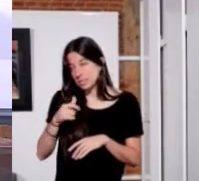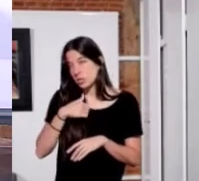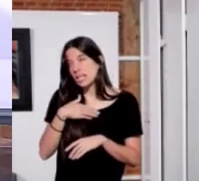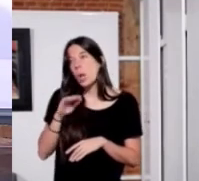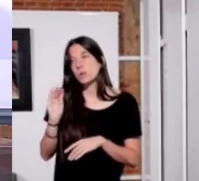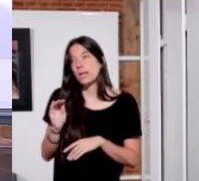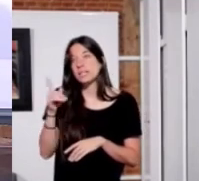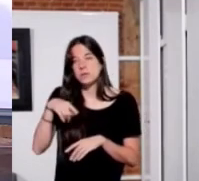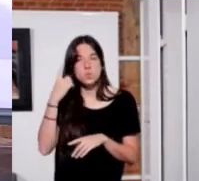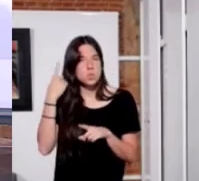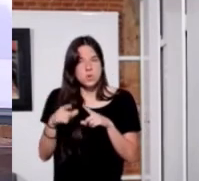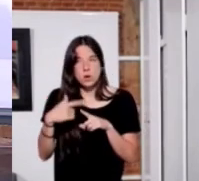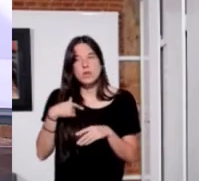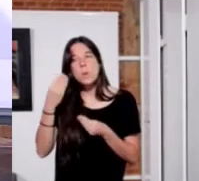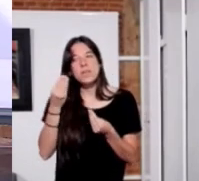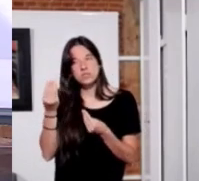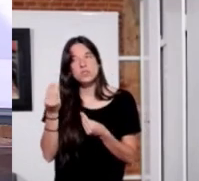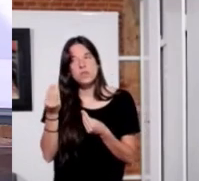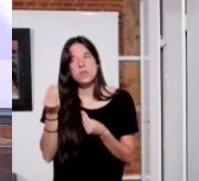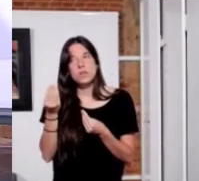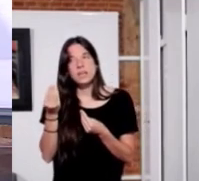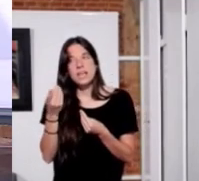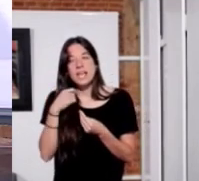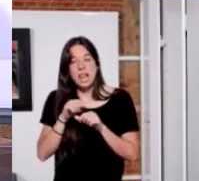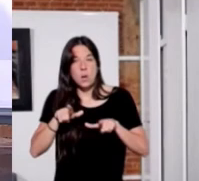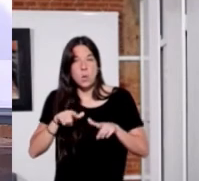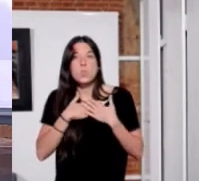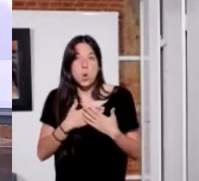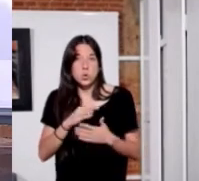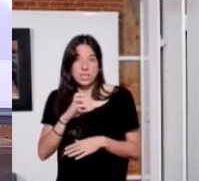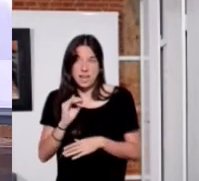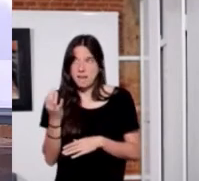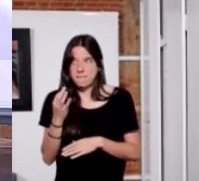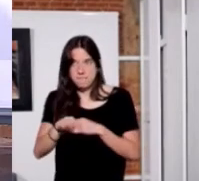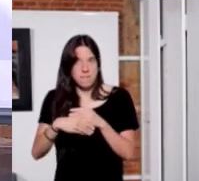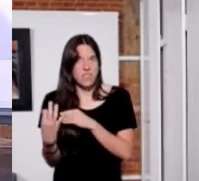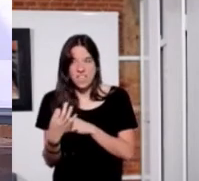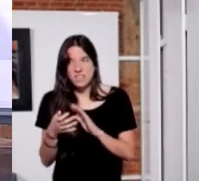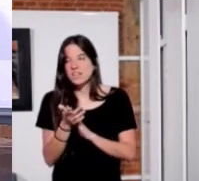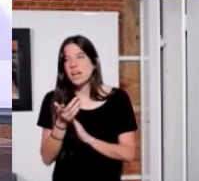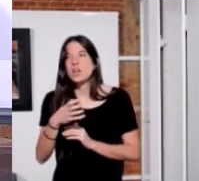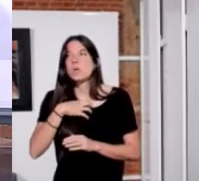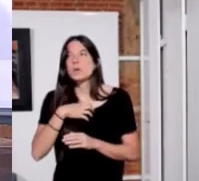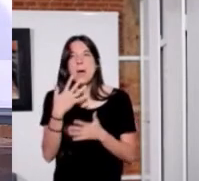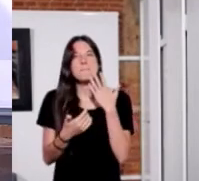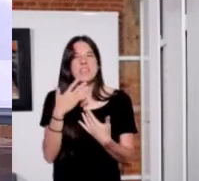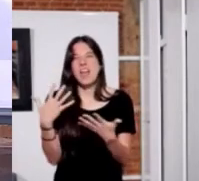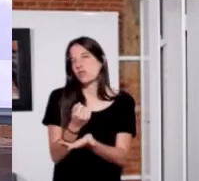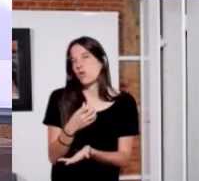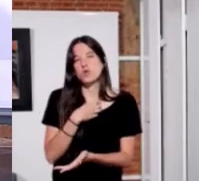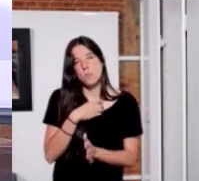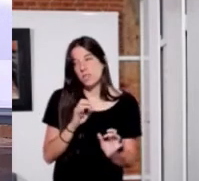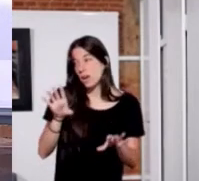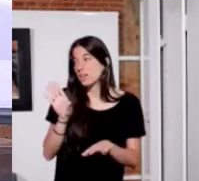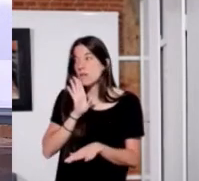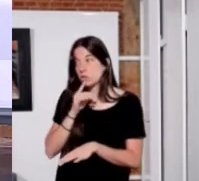y una cosa que yo creo que debe de aparecer en esta Volunteca, aparte de que no puede ser un pupurrí de todo, como tú muy bien nos decías,